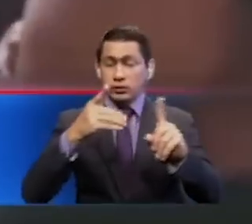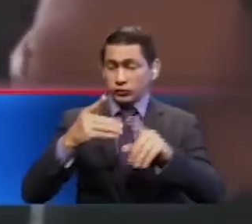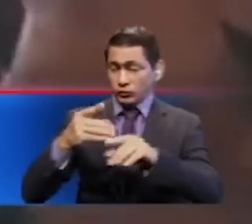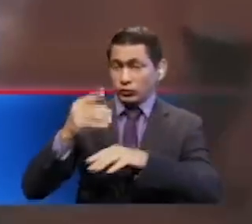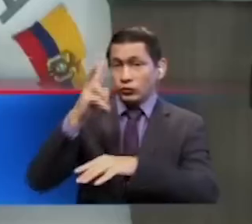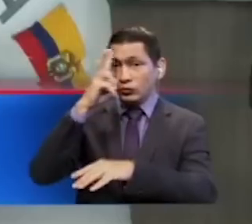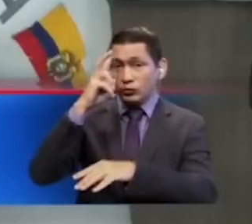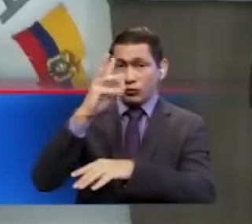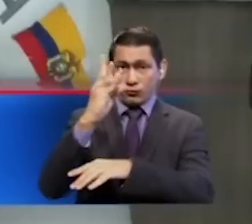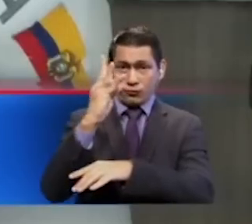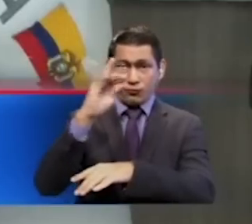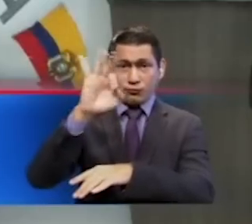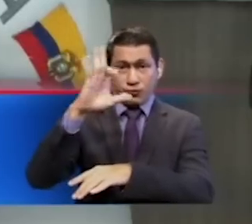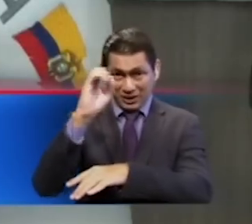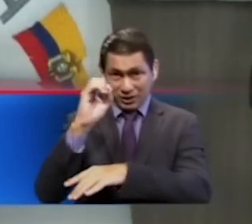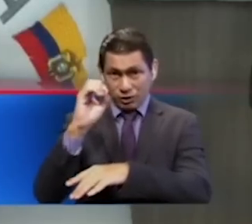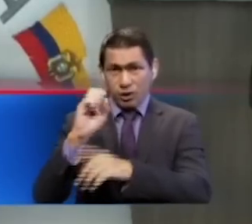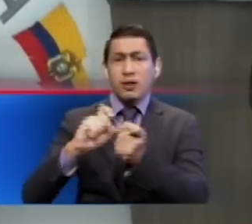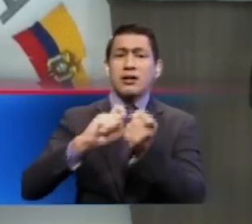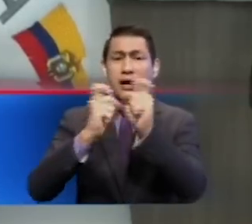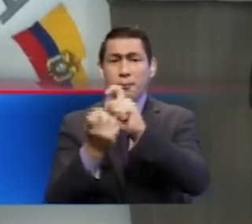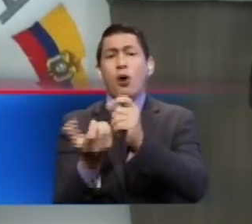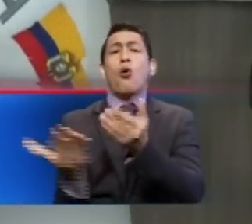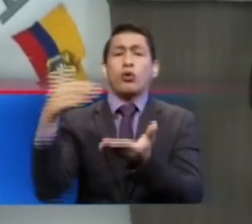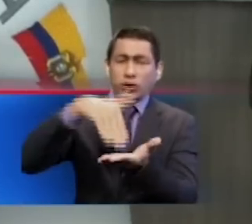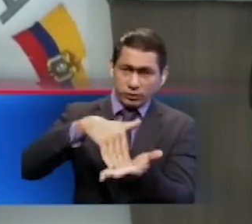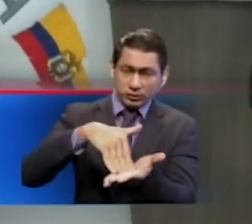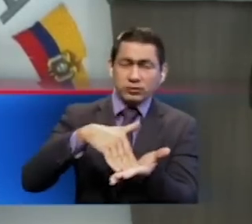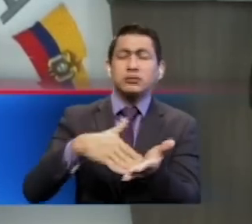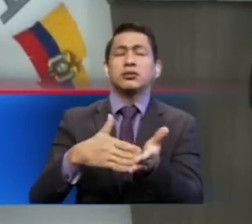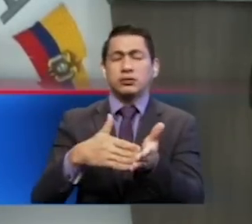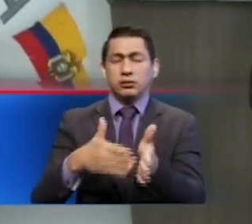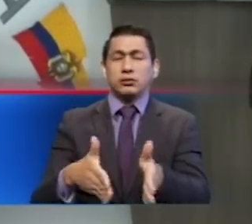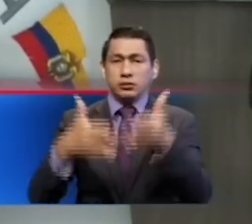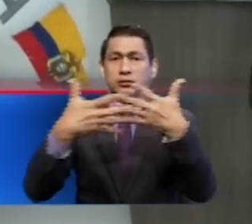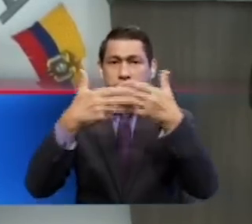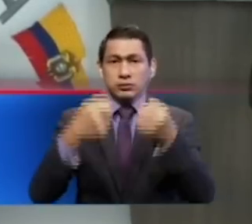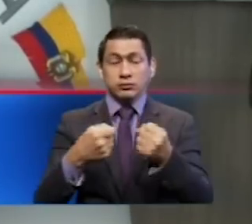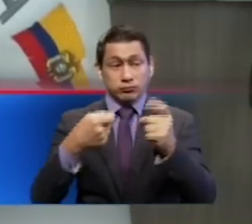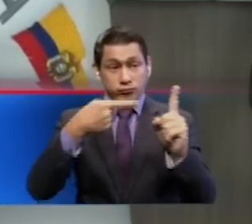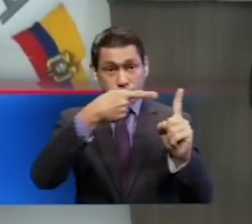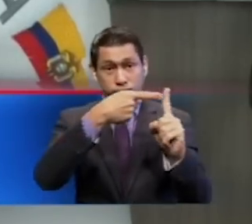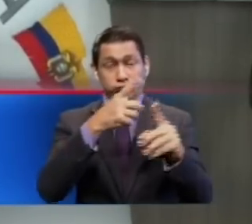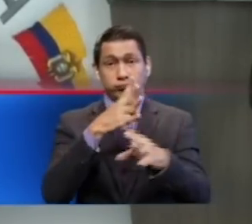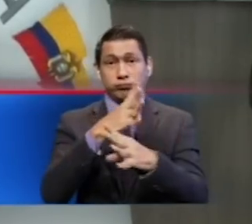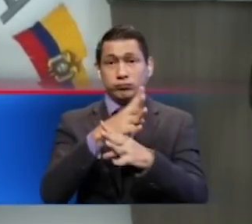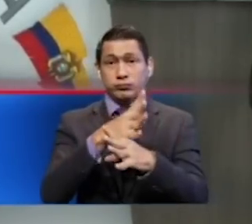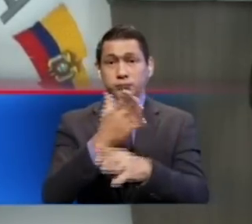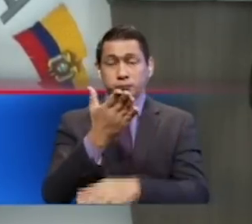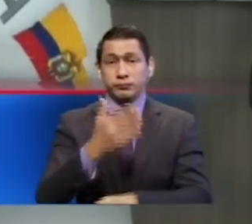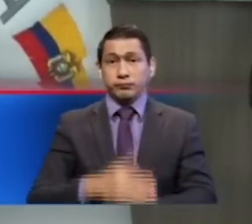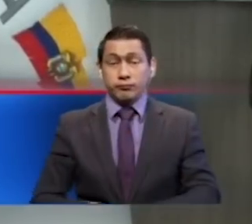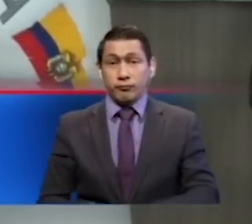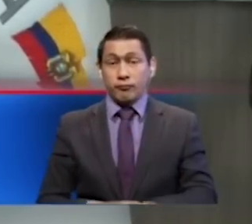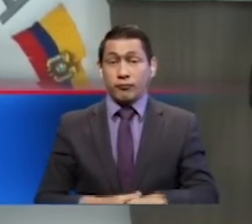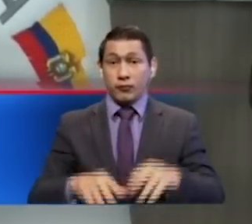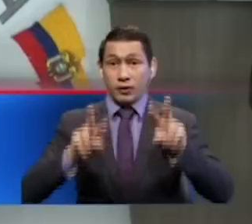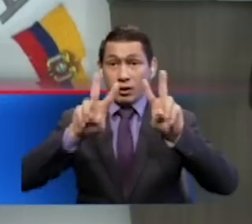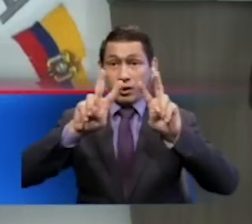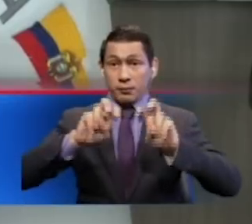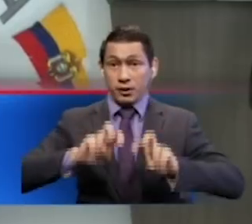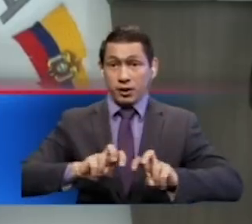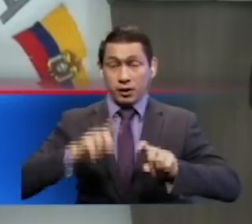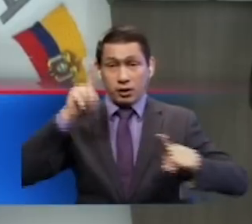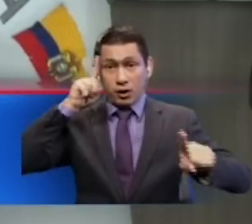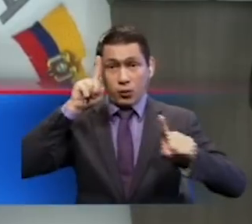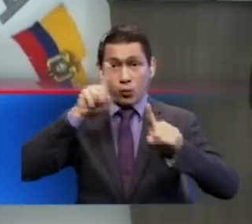de la Judicatura en Guayas, Mercedes Villarreal, se pronunció al respecto. Se ha abierto un sumario de oficio